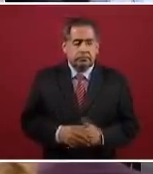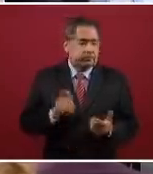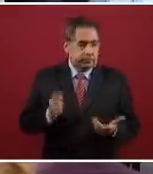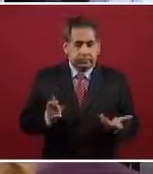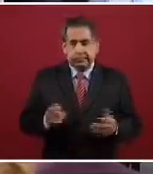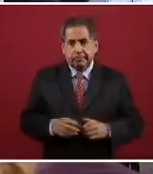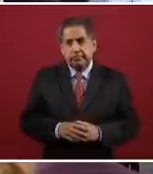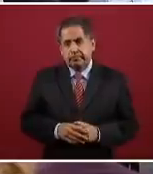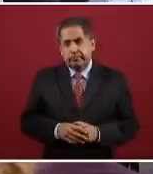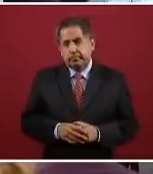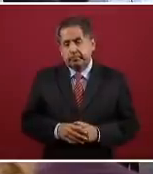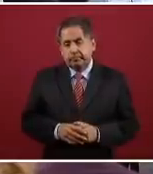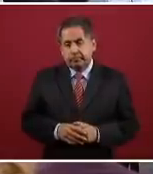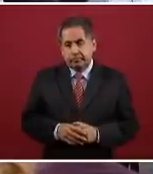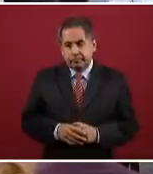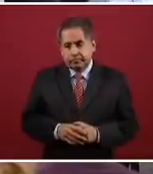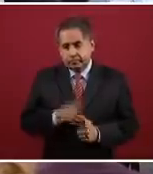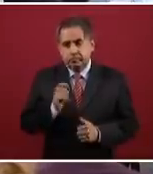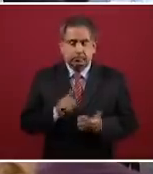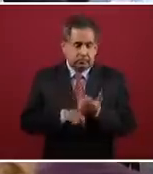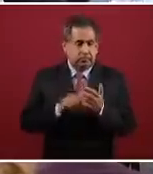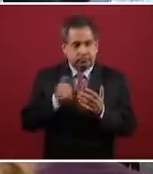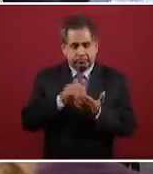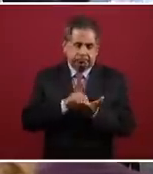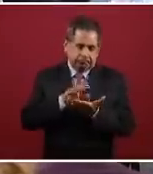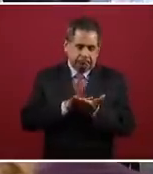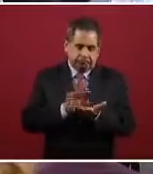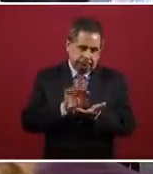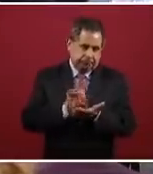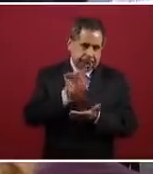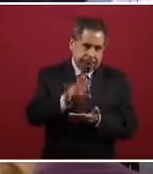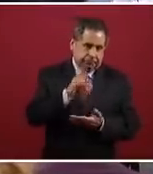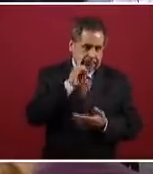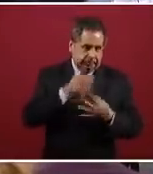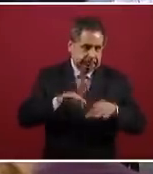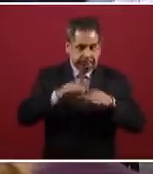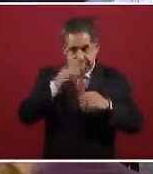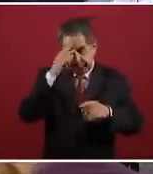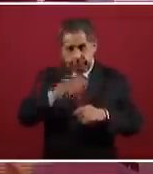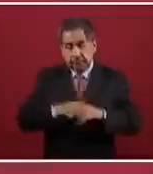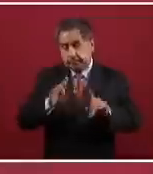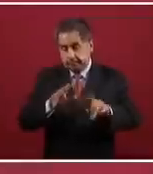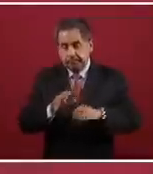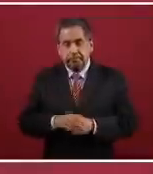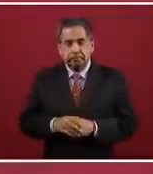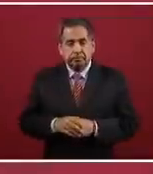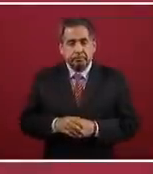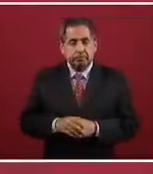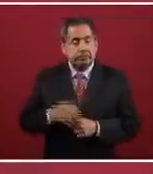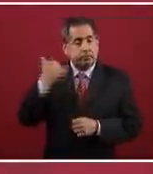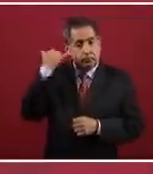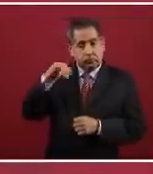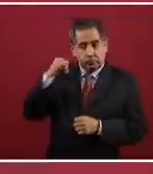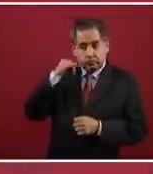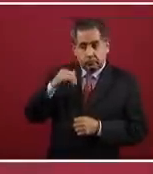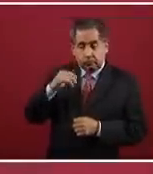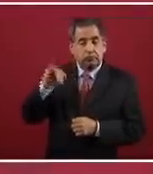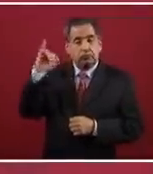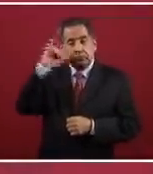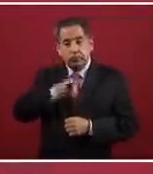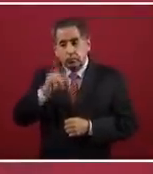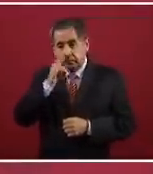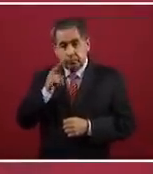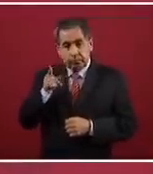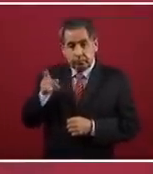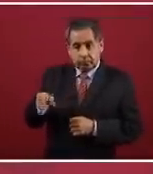Entonces, otro dato importante: el jefe de policía en Yucatán